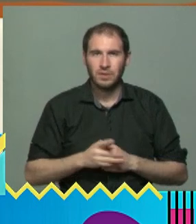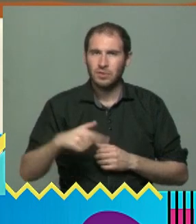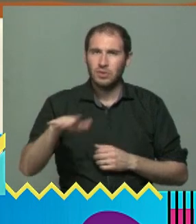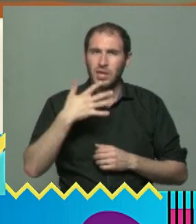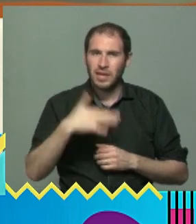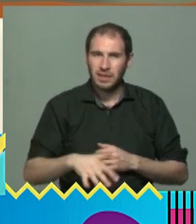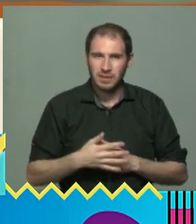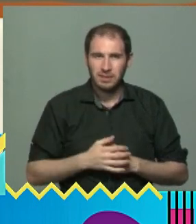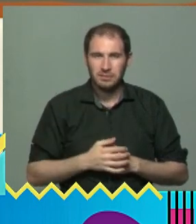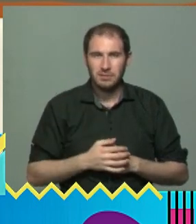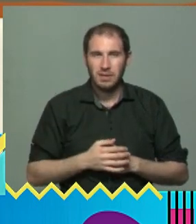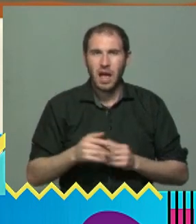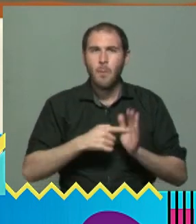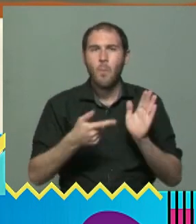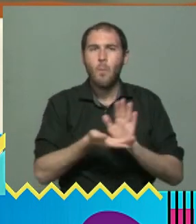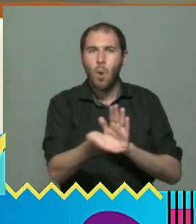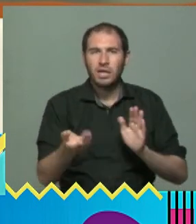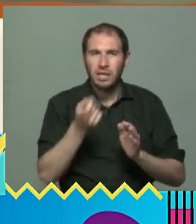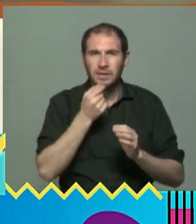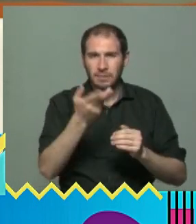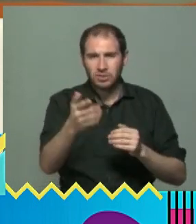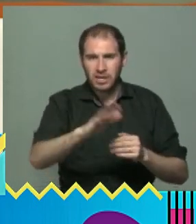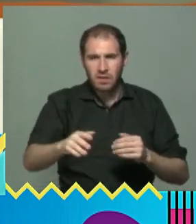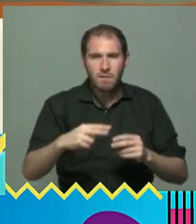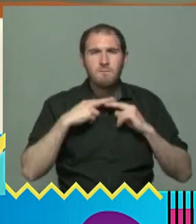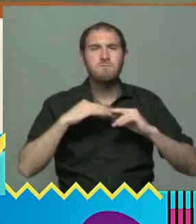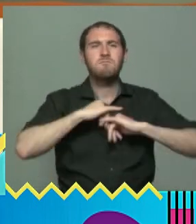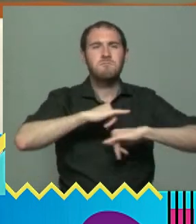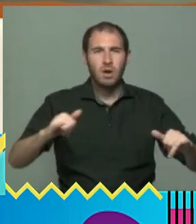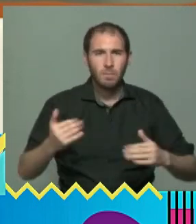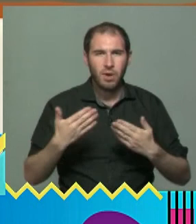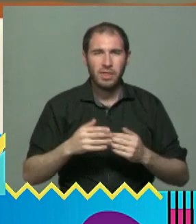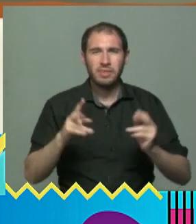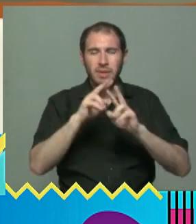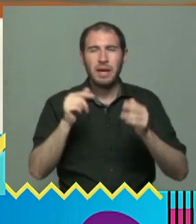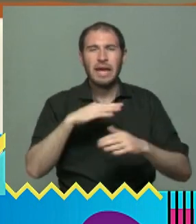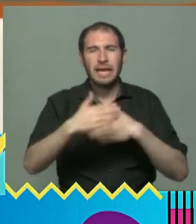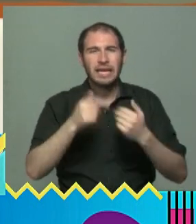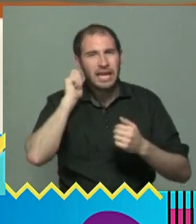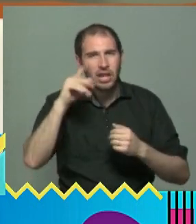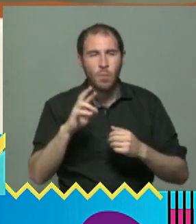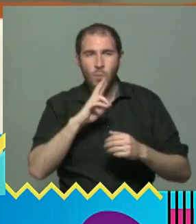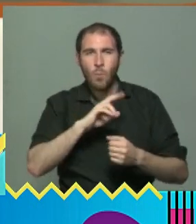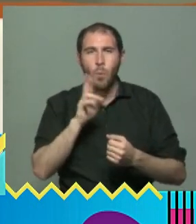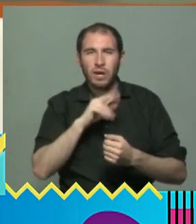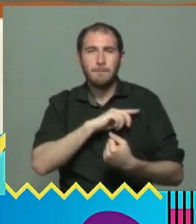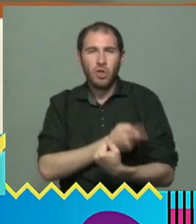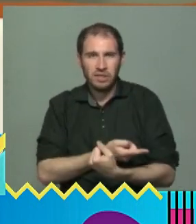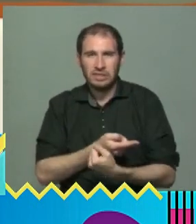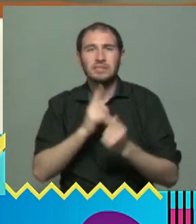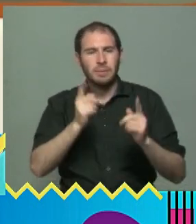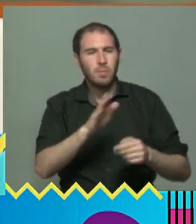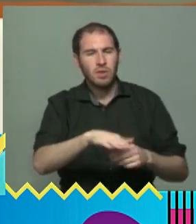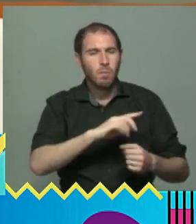entender el hecho de visibilizar, como darle voz a los chicos. Muchas veces se escucha también en las cuestiones de género empoderar a la mujer. Creo que tenemos que empoderar a los